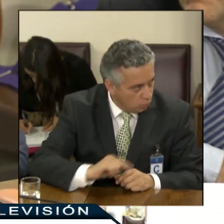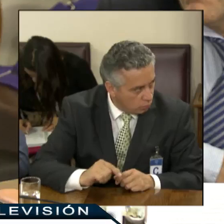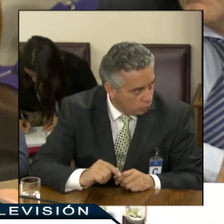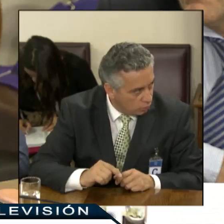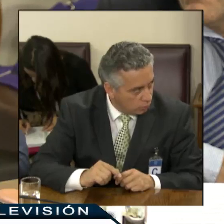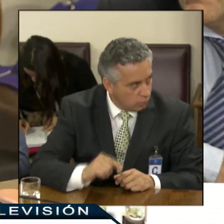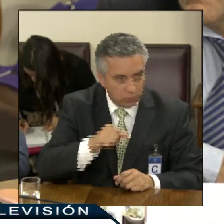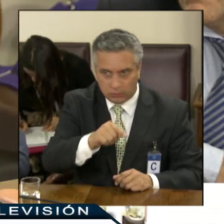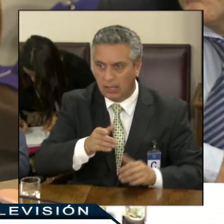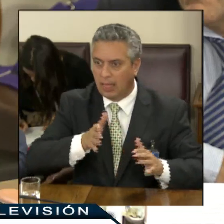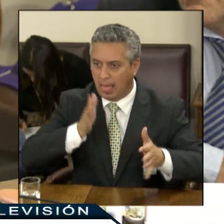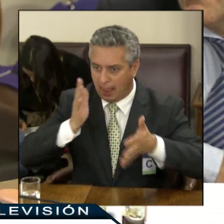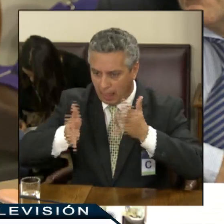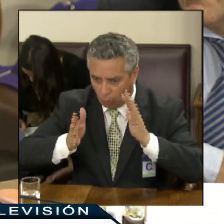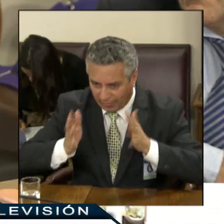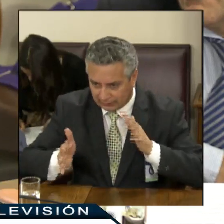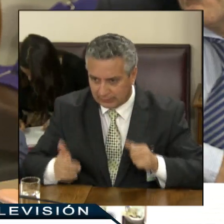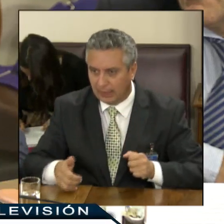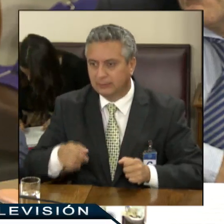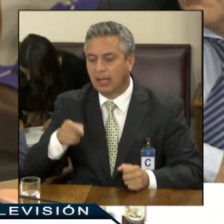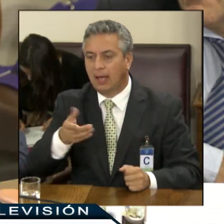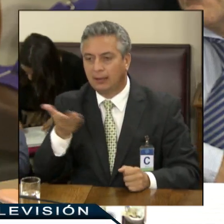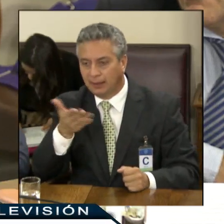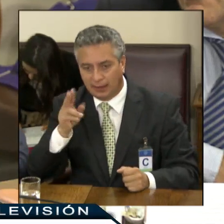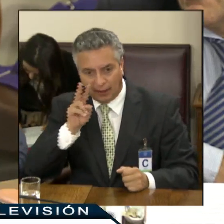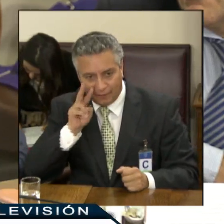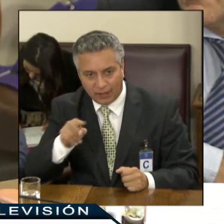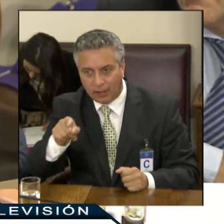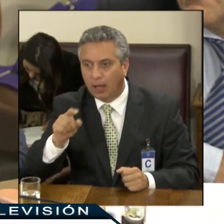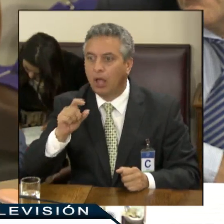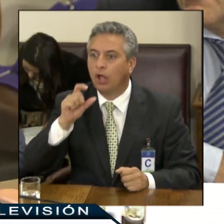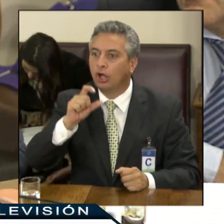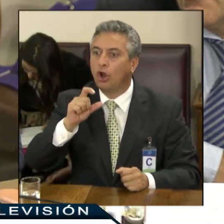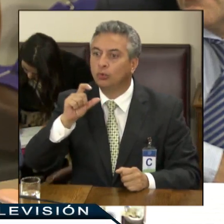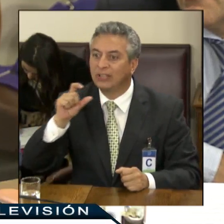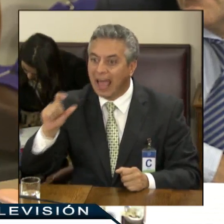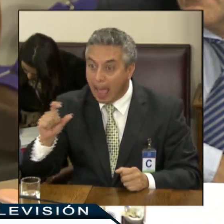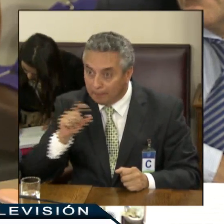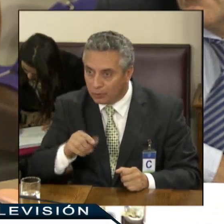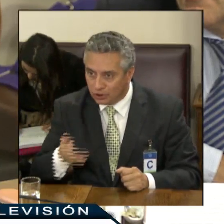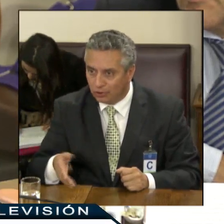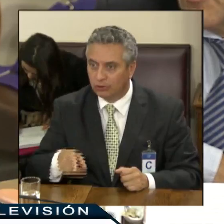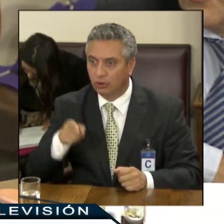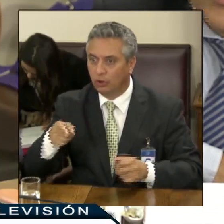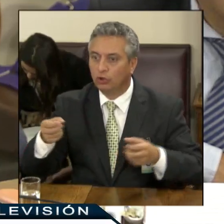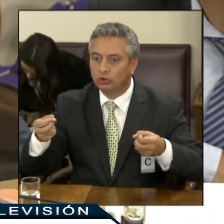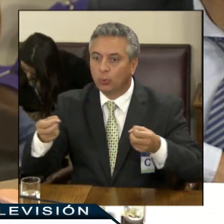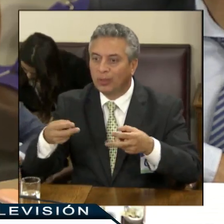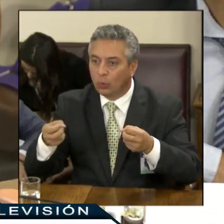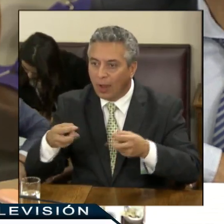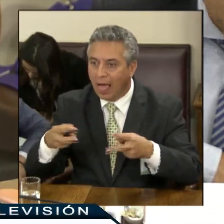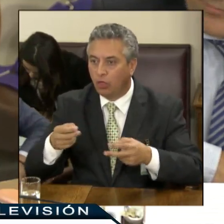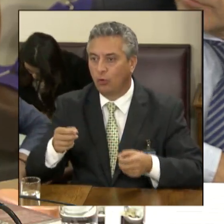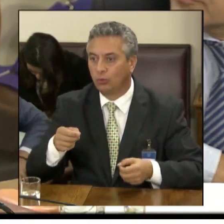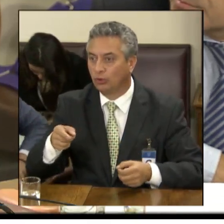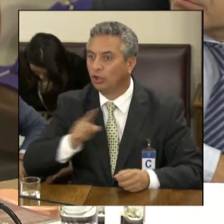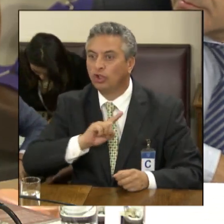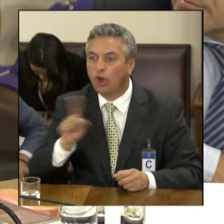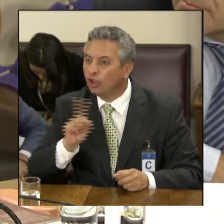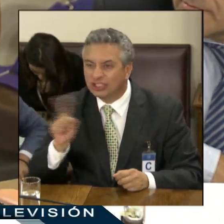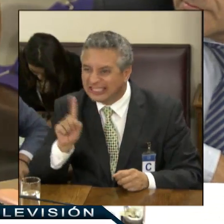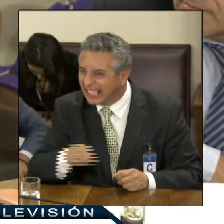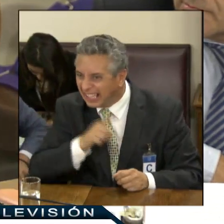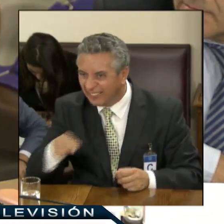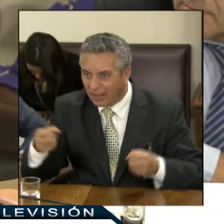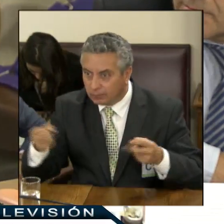El la lengua de seña lo que tiene que ver con con el close caption o el subtitulado oculto que no sirve o sea